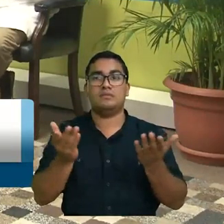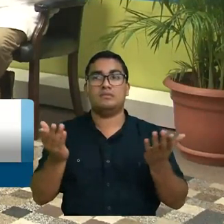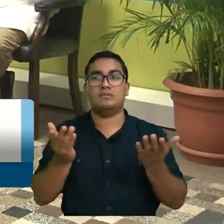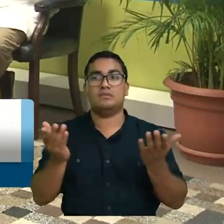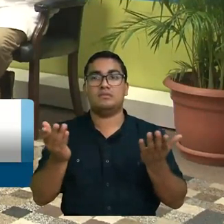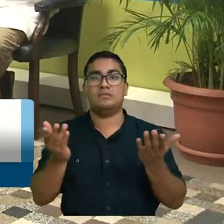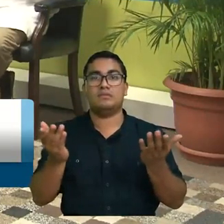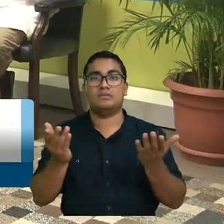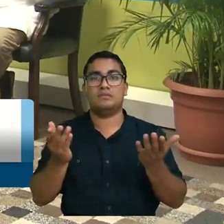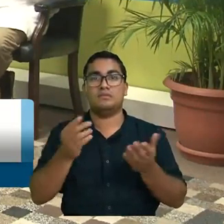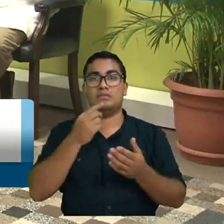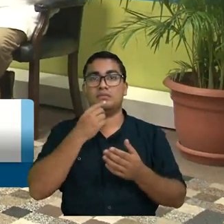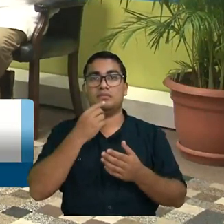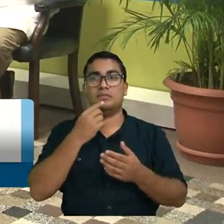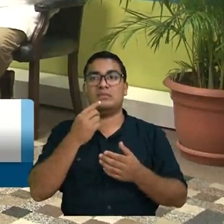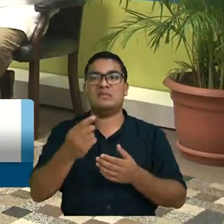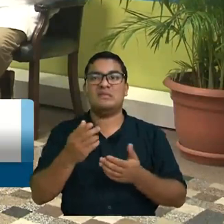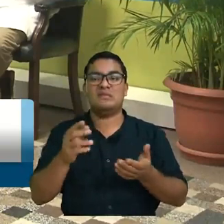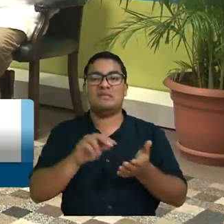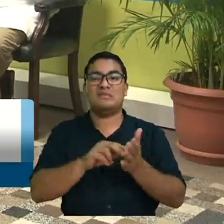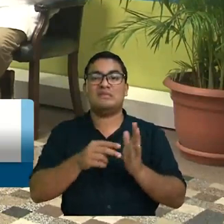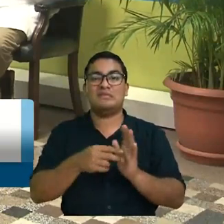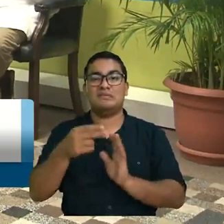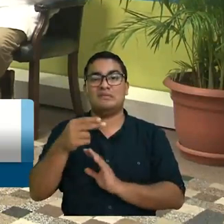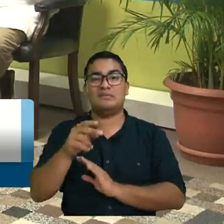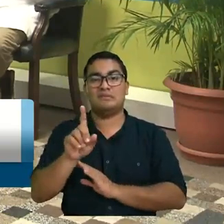una enfermedad tipo influenza o H1N1.